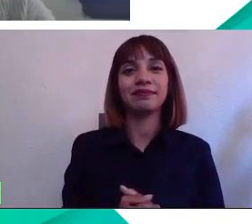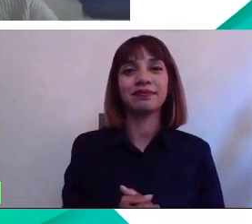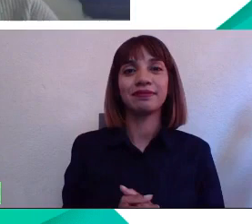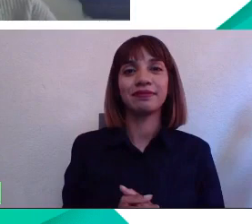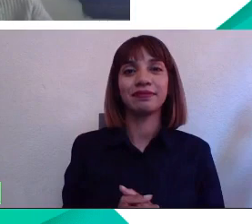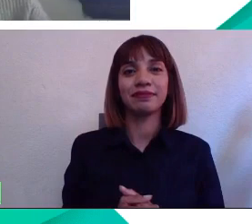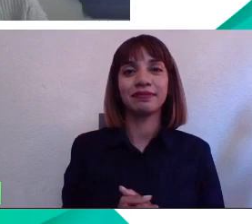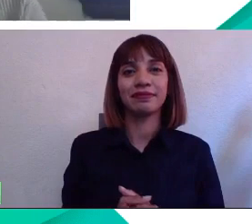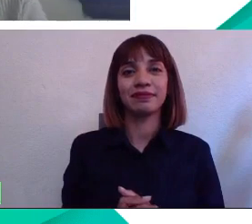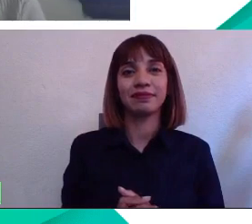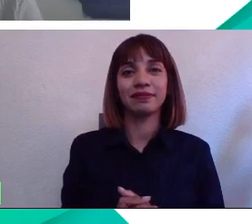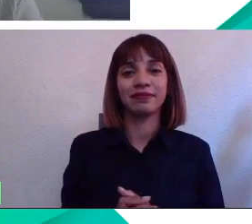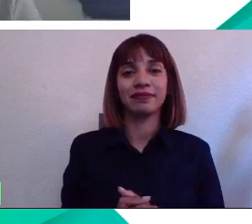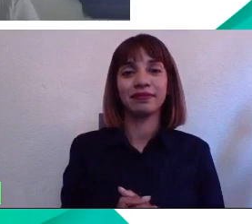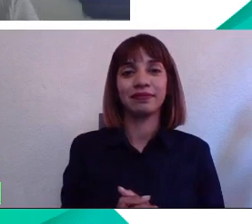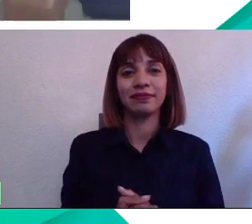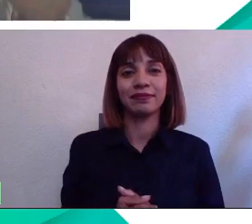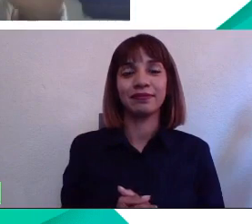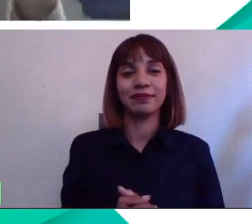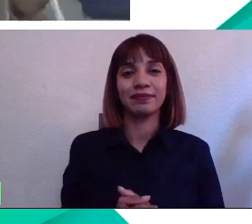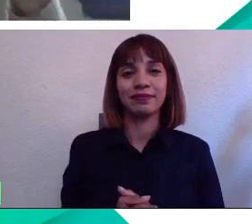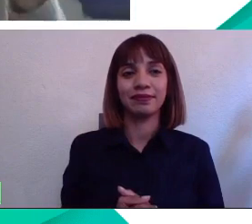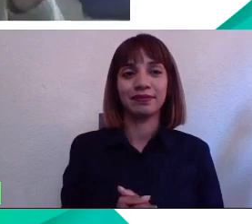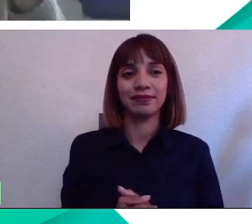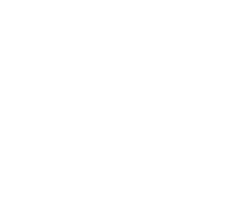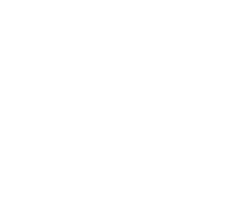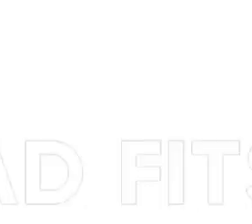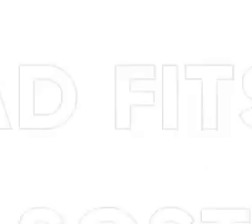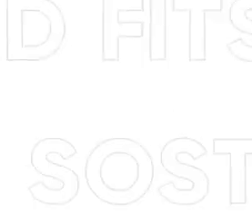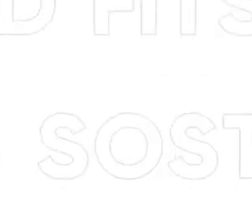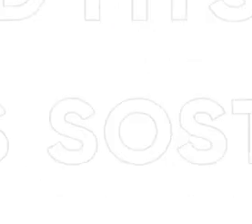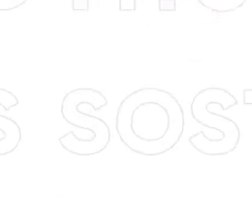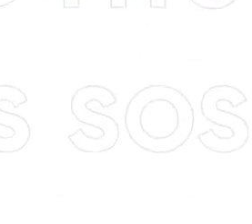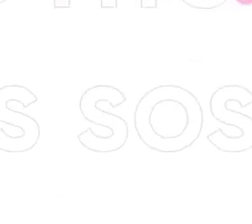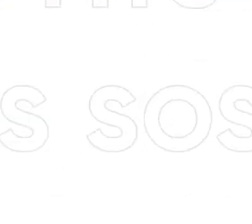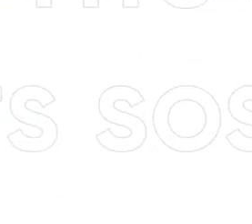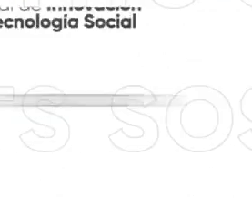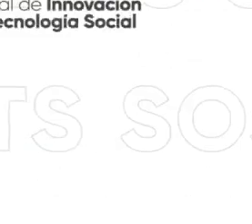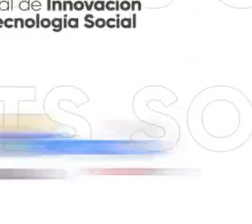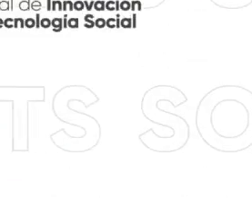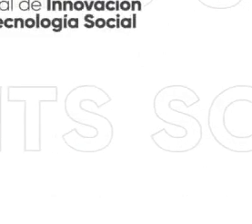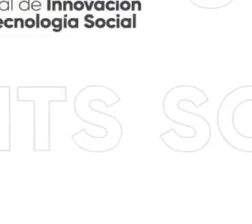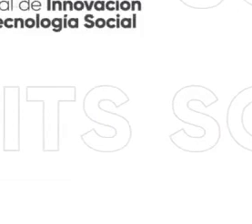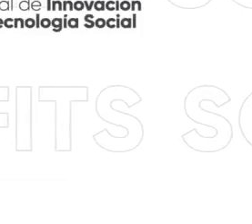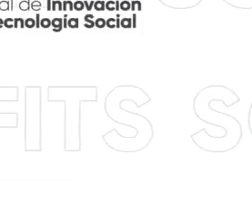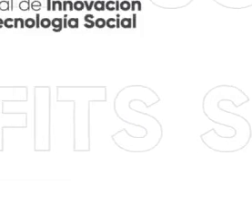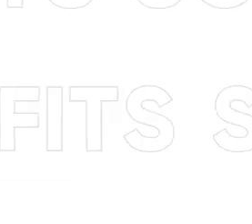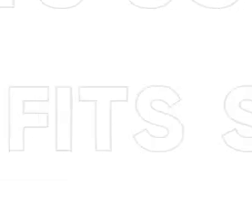Gracias, un placer. Gracias, chao, chao. Un saludo, gracias.